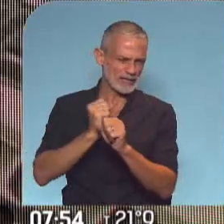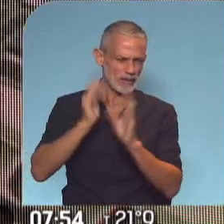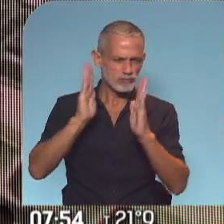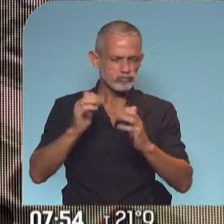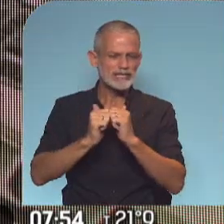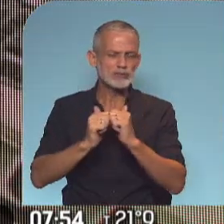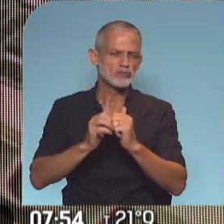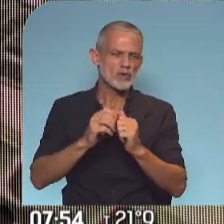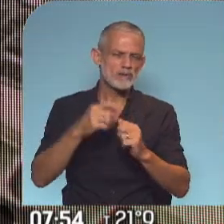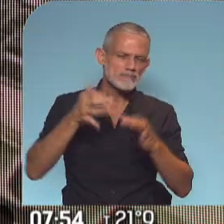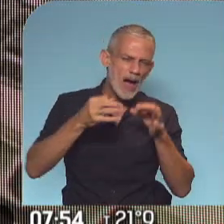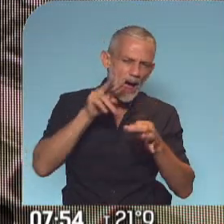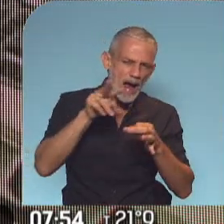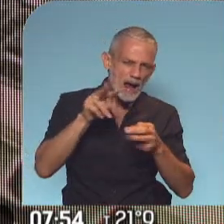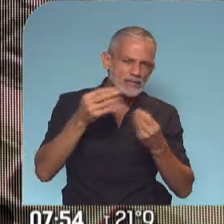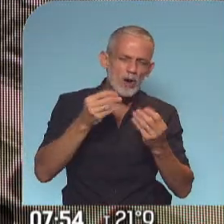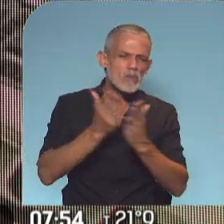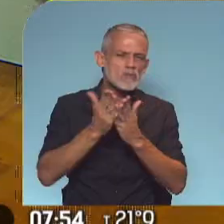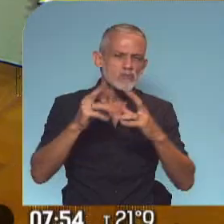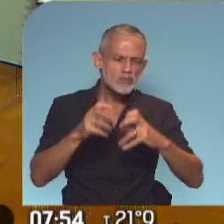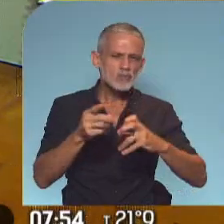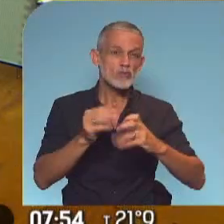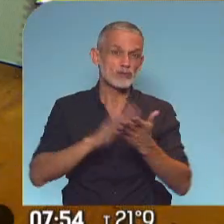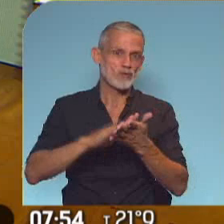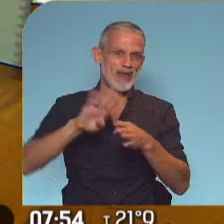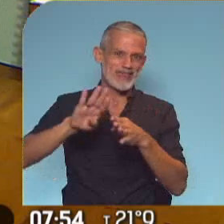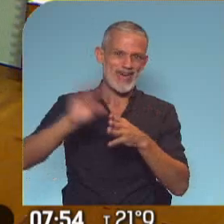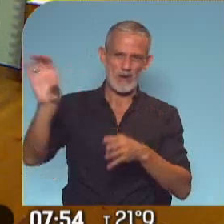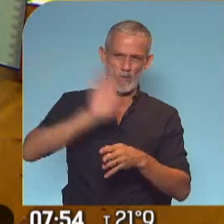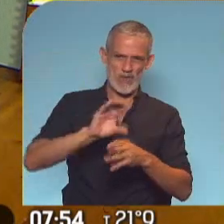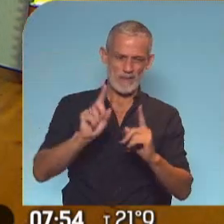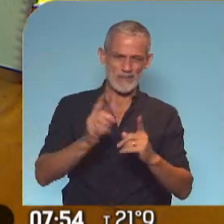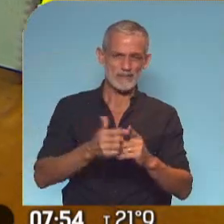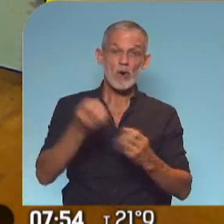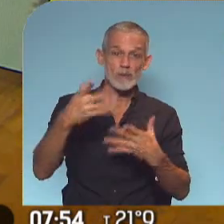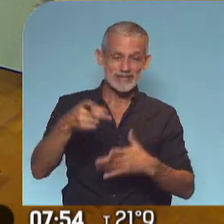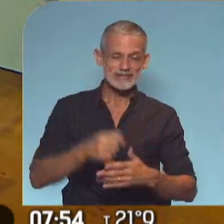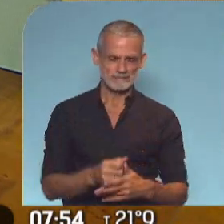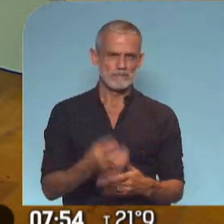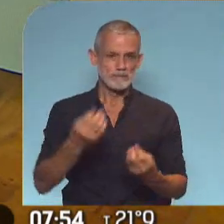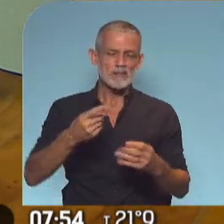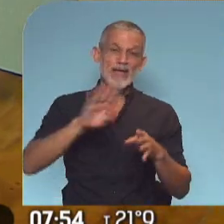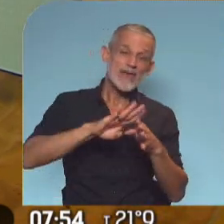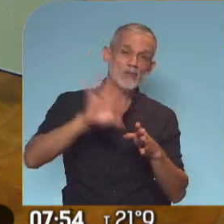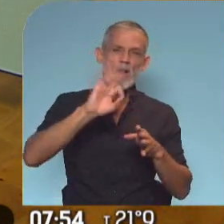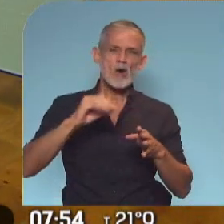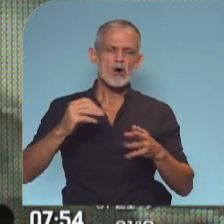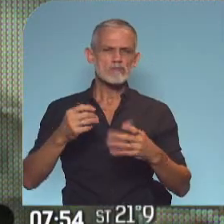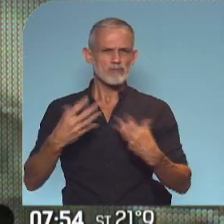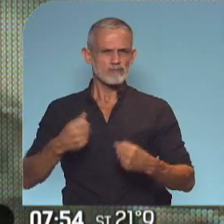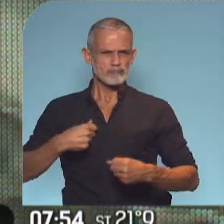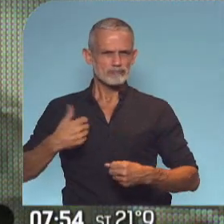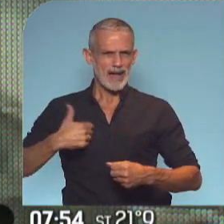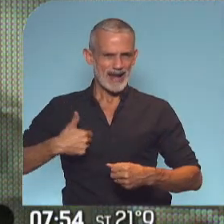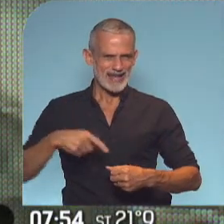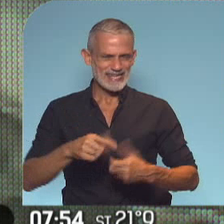la toma de deuda por parte de la República Argentina. Buen día, ¿cómo le va? Hola, ¿cómo están? Bueno, vamos por ahí. Deuda o soberanía es un título y